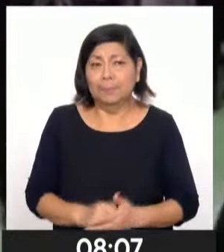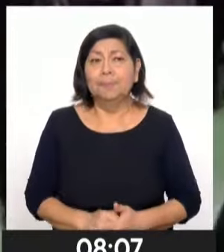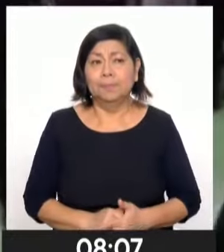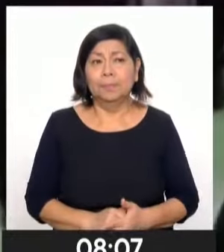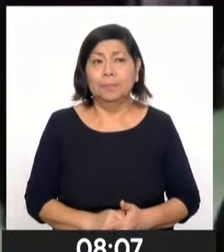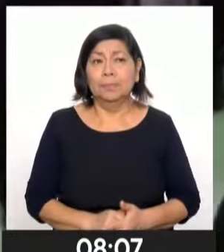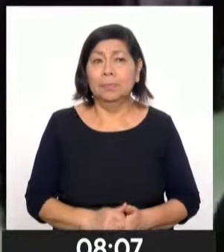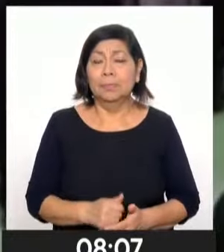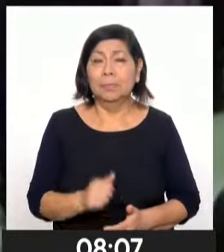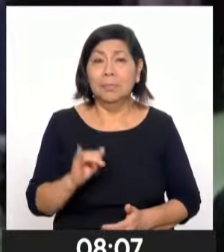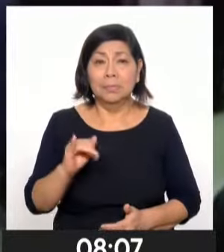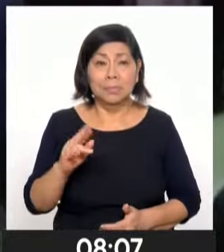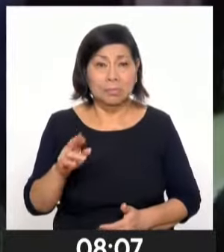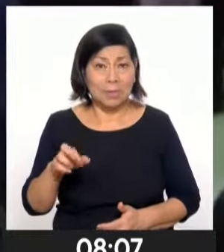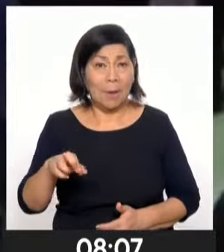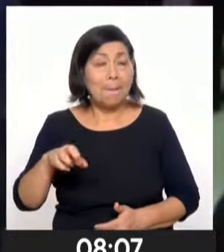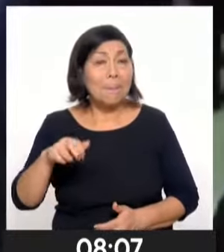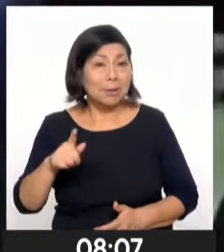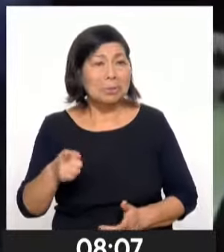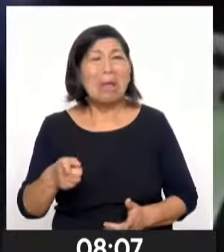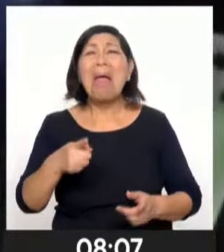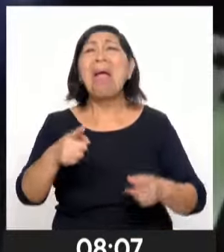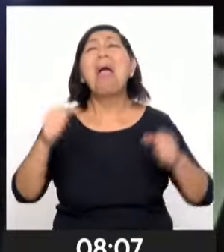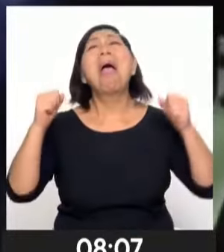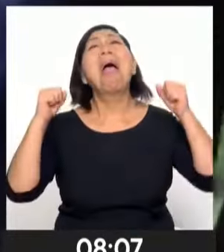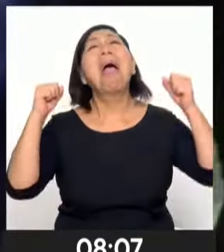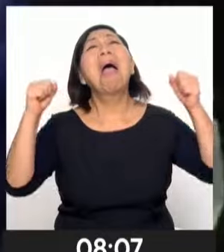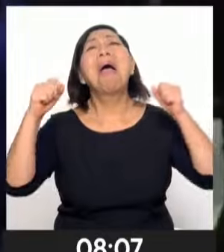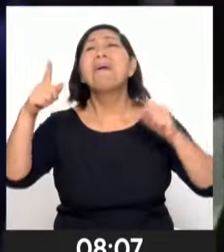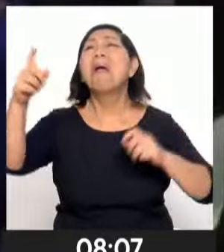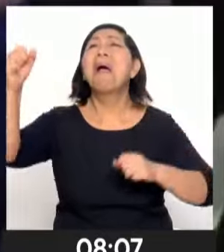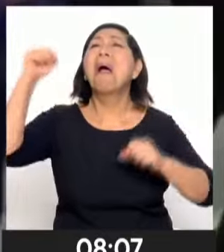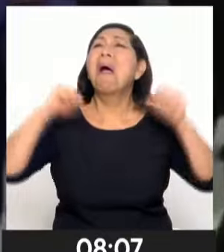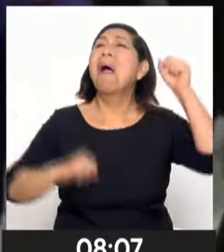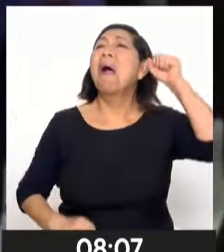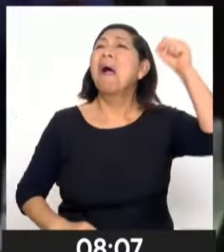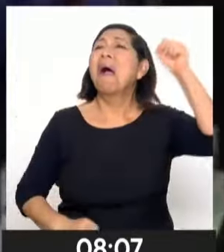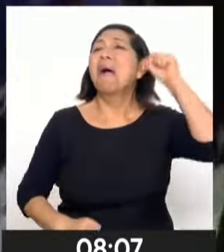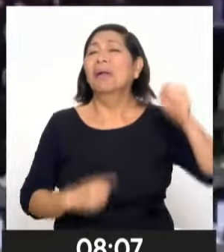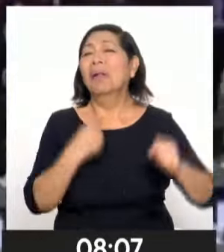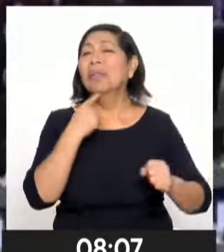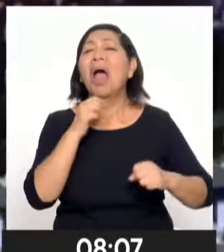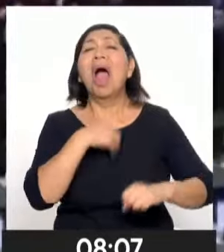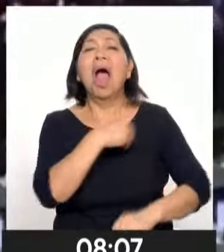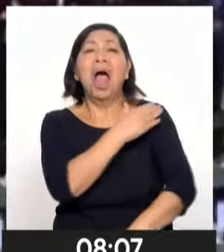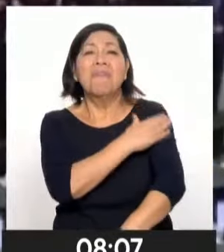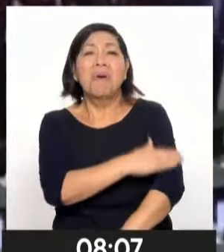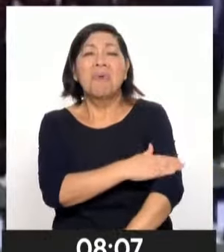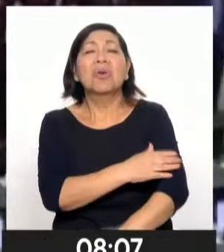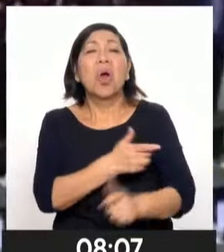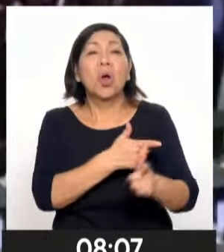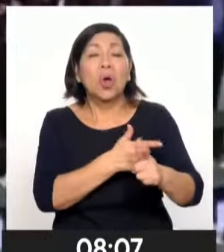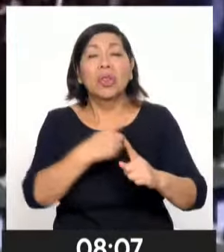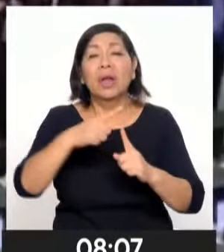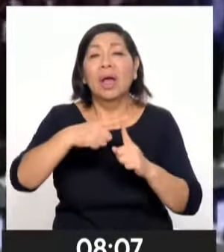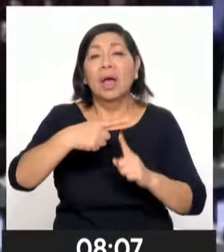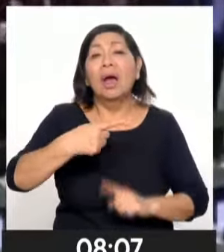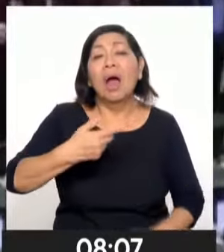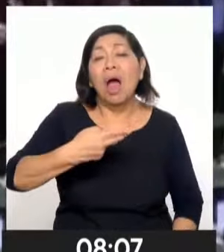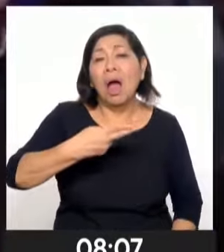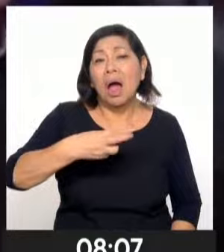cambio, desde Irán, el parlamento celebró los ataques, con puño en alto y gritando consignas a favor de Hamás y en contra de los